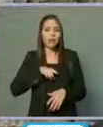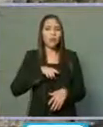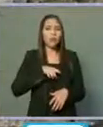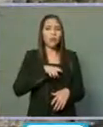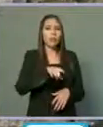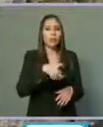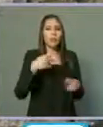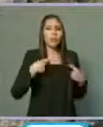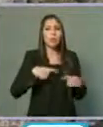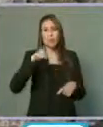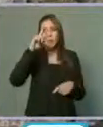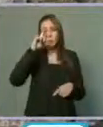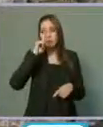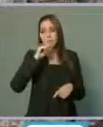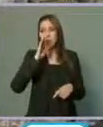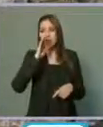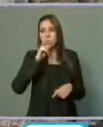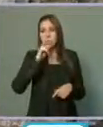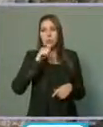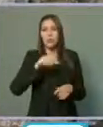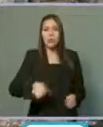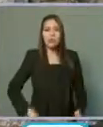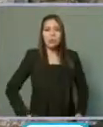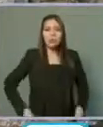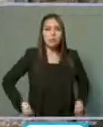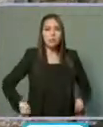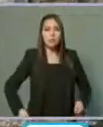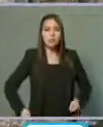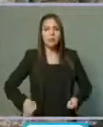personas y hay quien se fractura y que no es por vida, también tienen